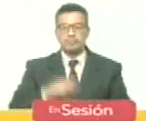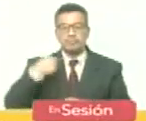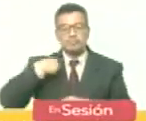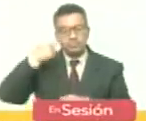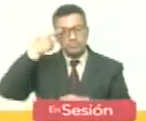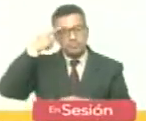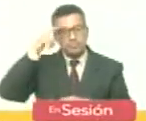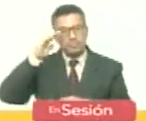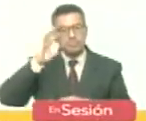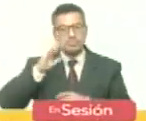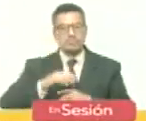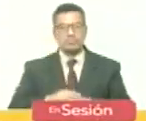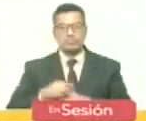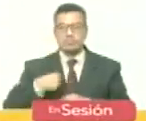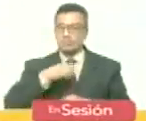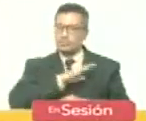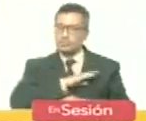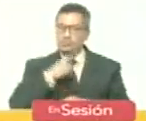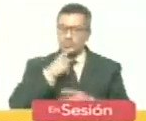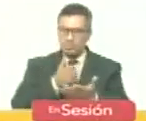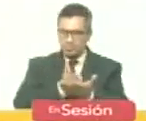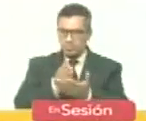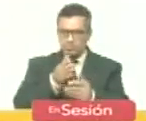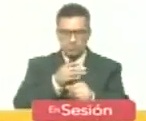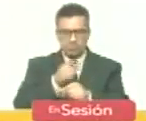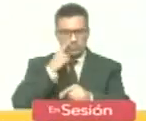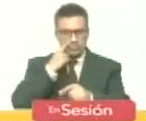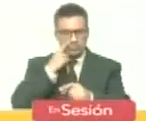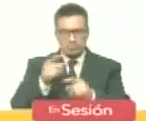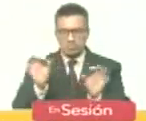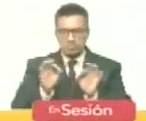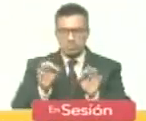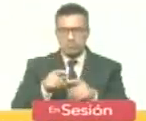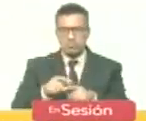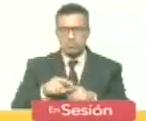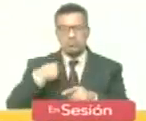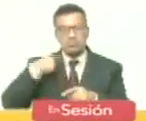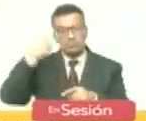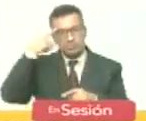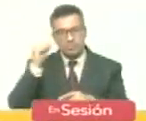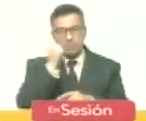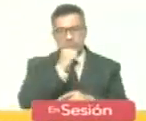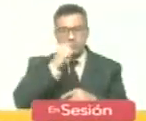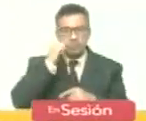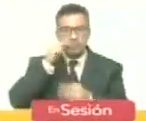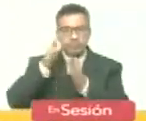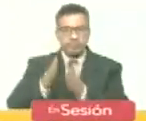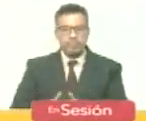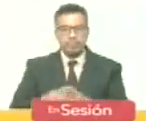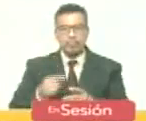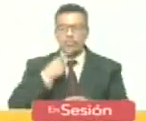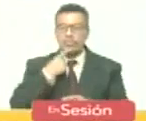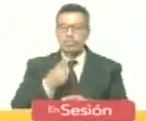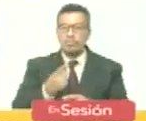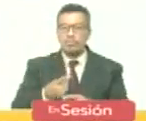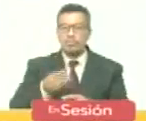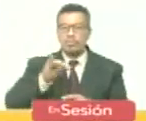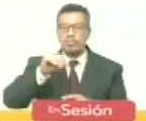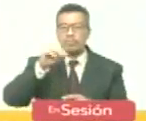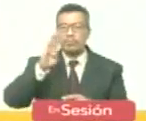Supuestamente, no me consta, no he seguido ese caso, a un asesino, confeso, como es Iván